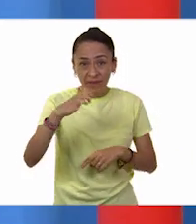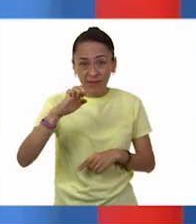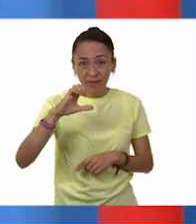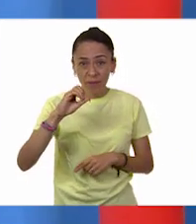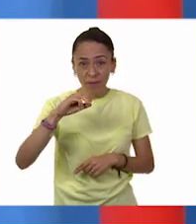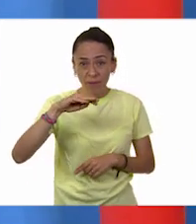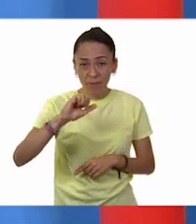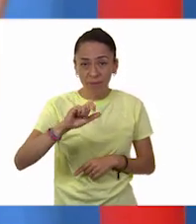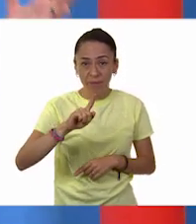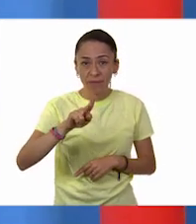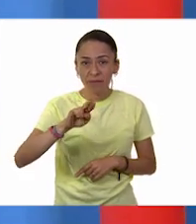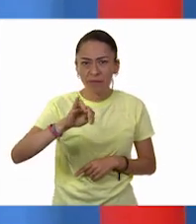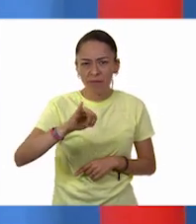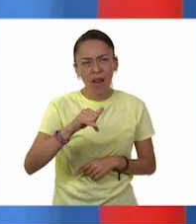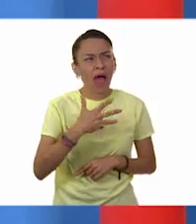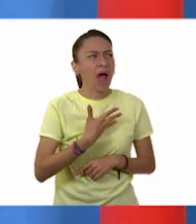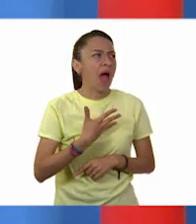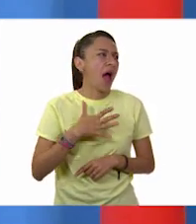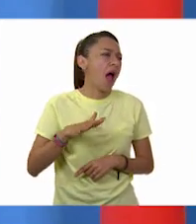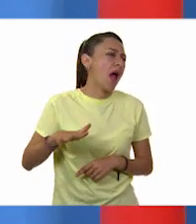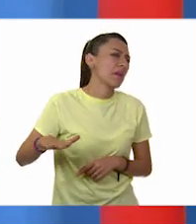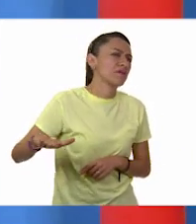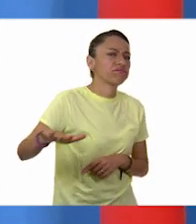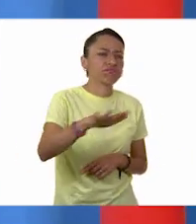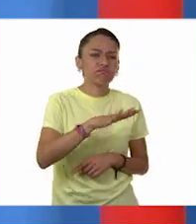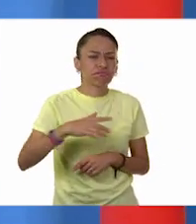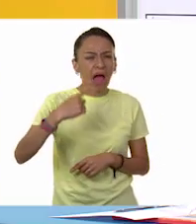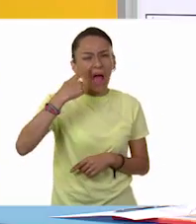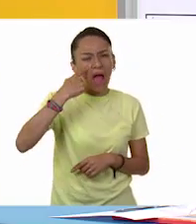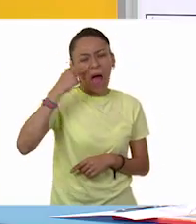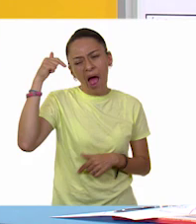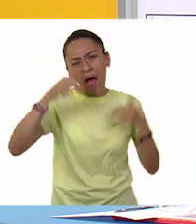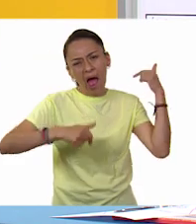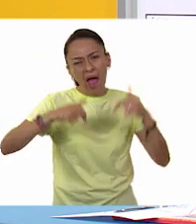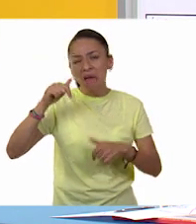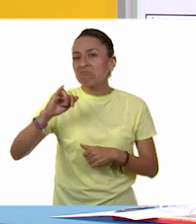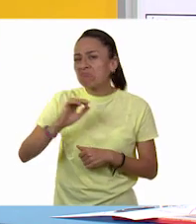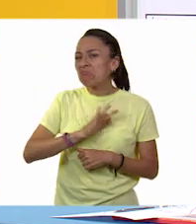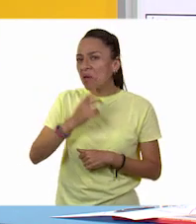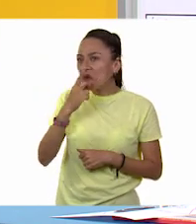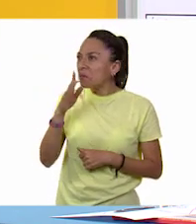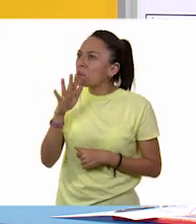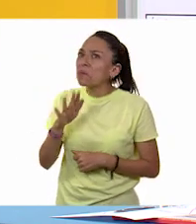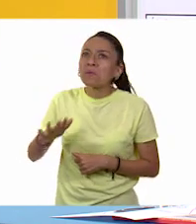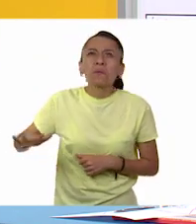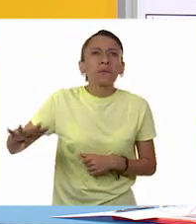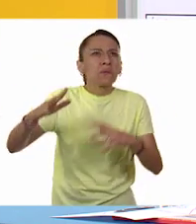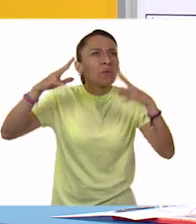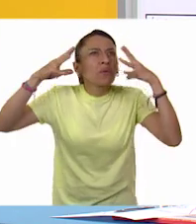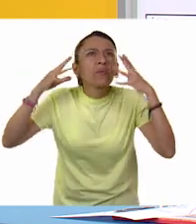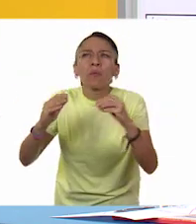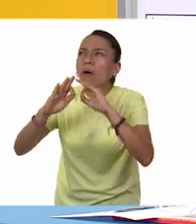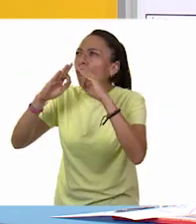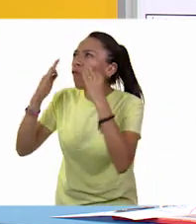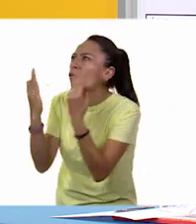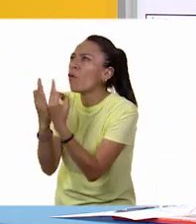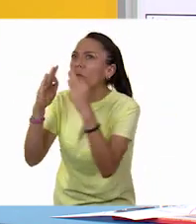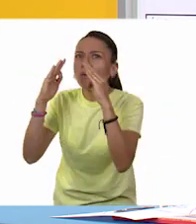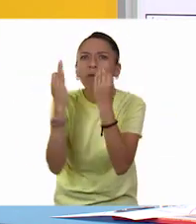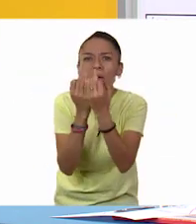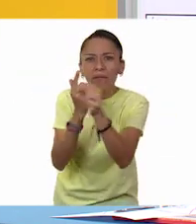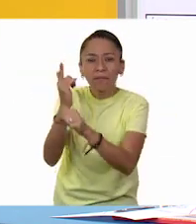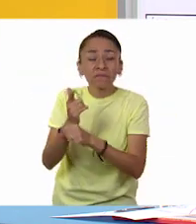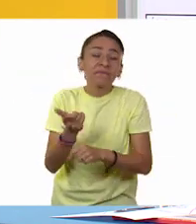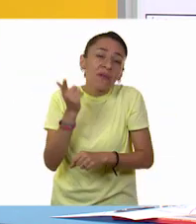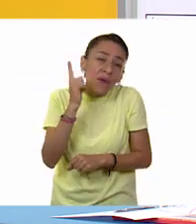decir que estamos rodeados de figuras geométricas. Bueno, pues espero que este breve paseo haya despertado su curiosidad